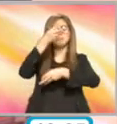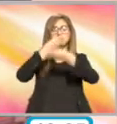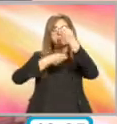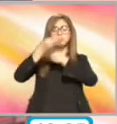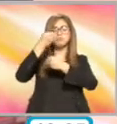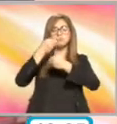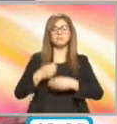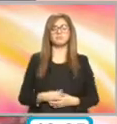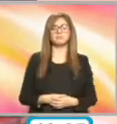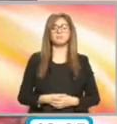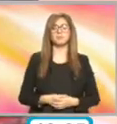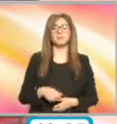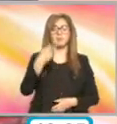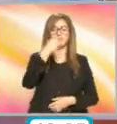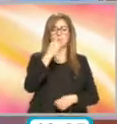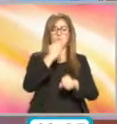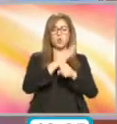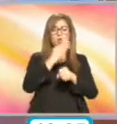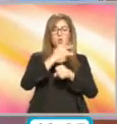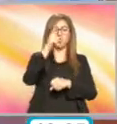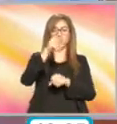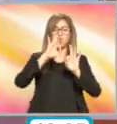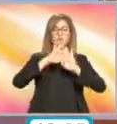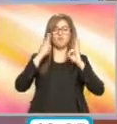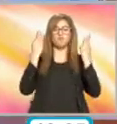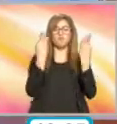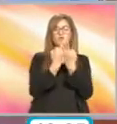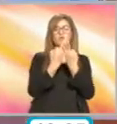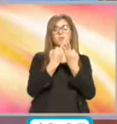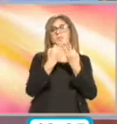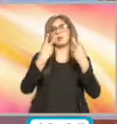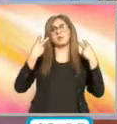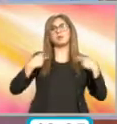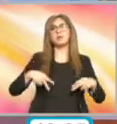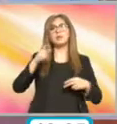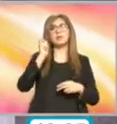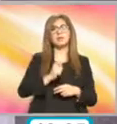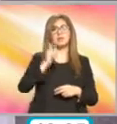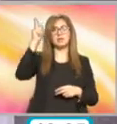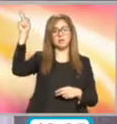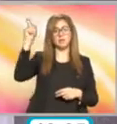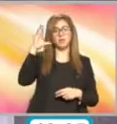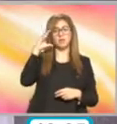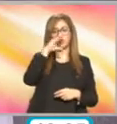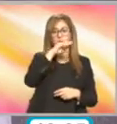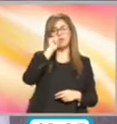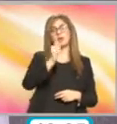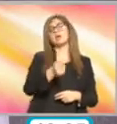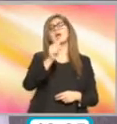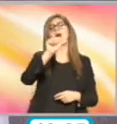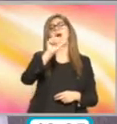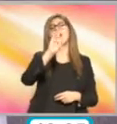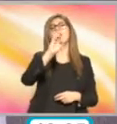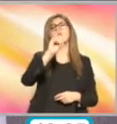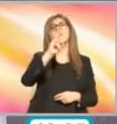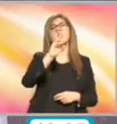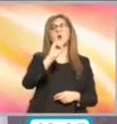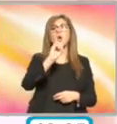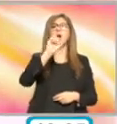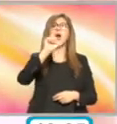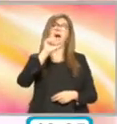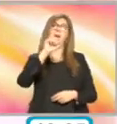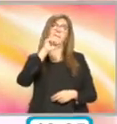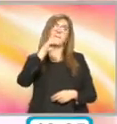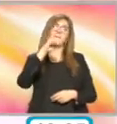tu aspecto, de tu look. Es que traes descendencia de familia afro. Sí, afromexicanos de